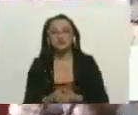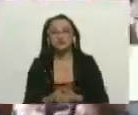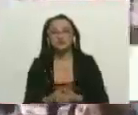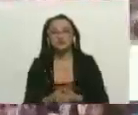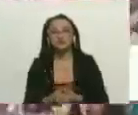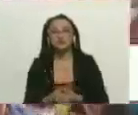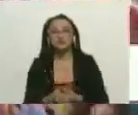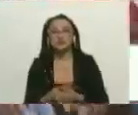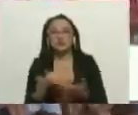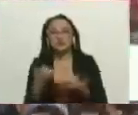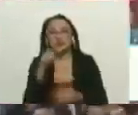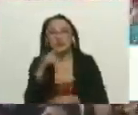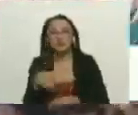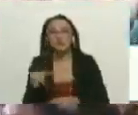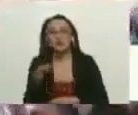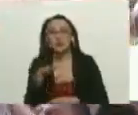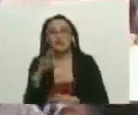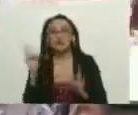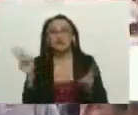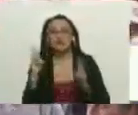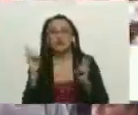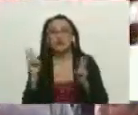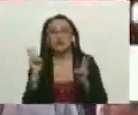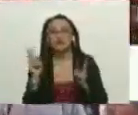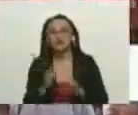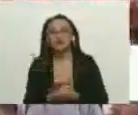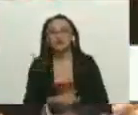Aquí está un pueblo victorioso.